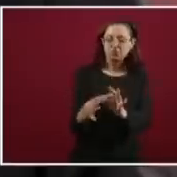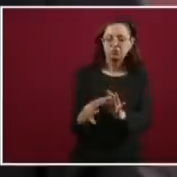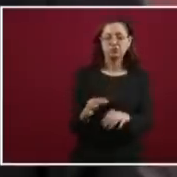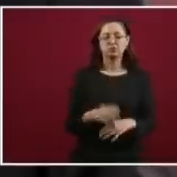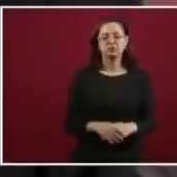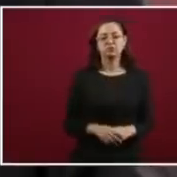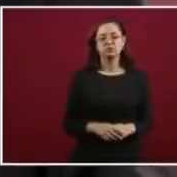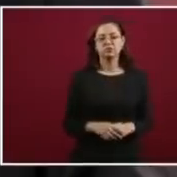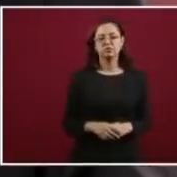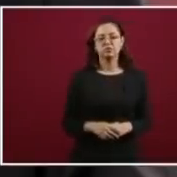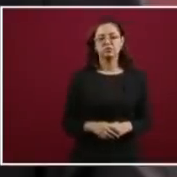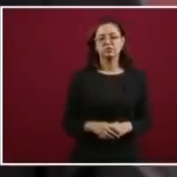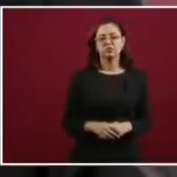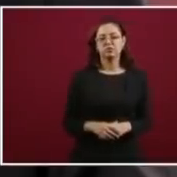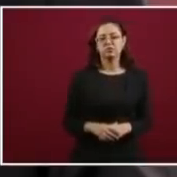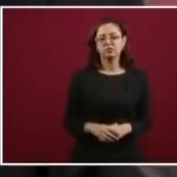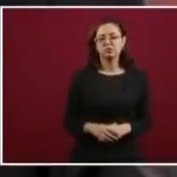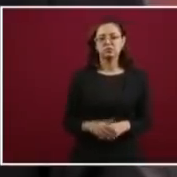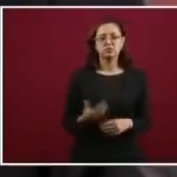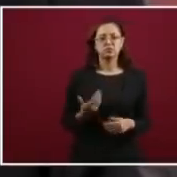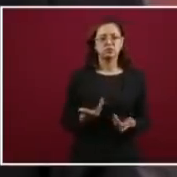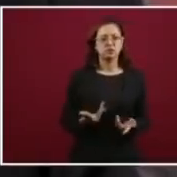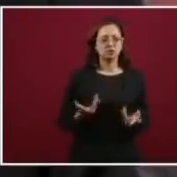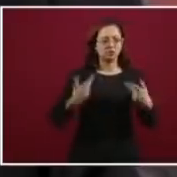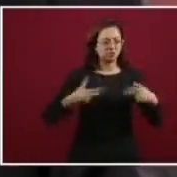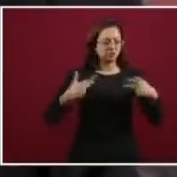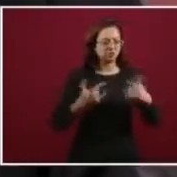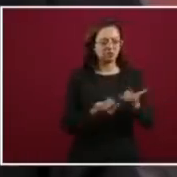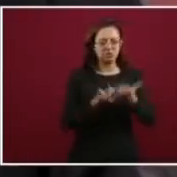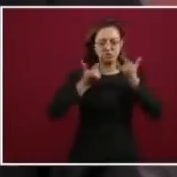los liberales cuando enfrentaron